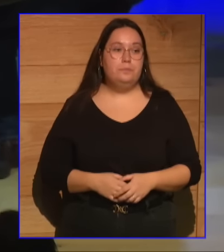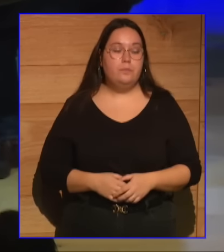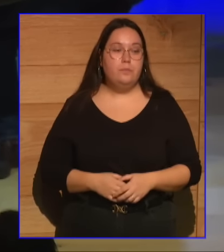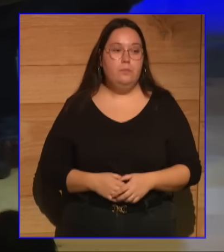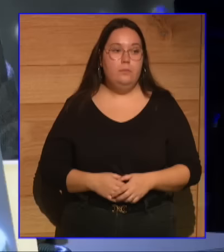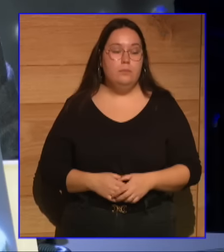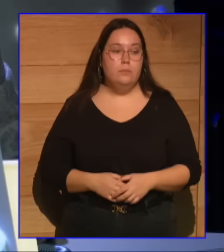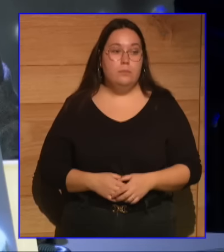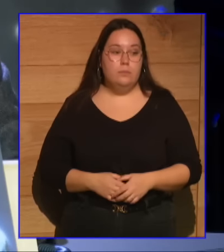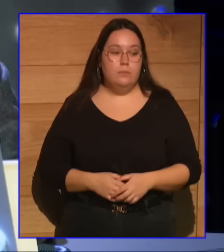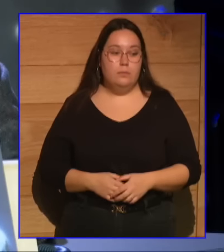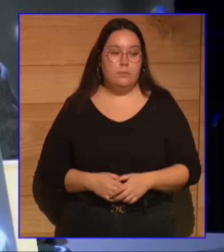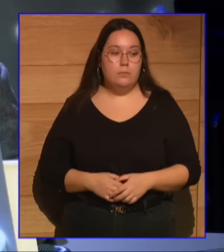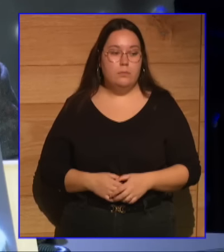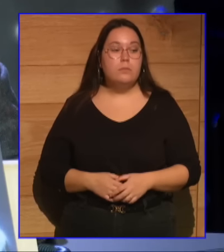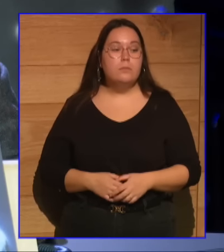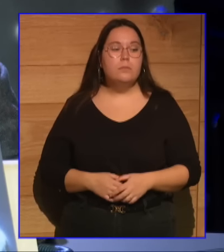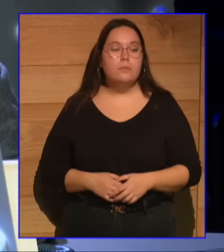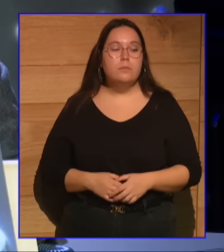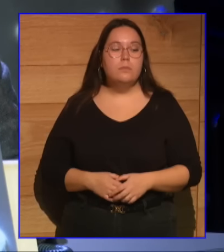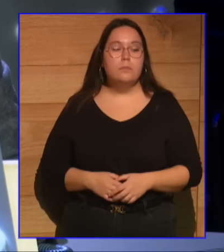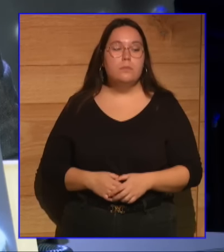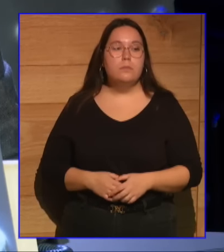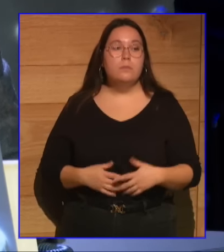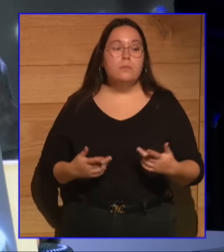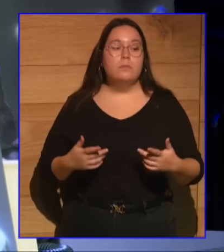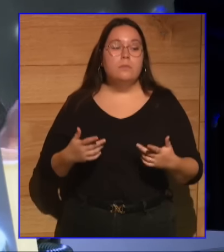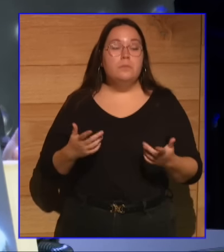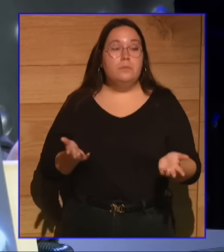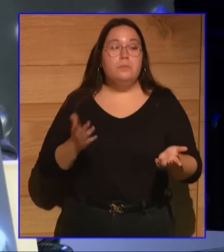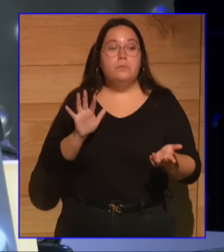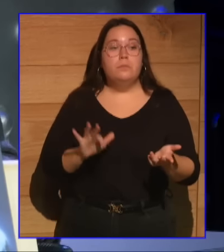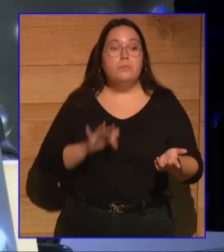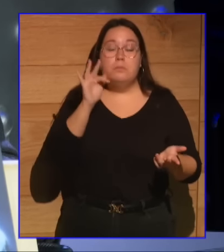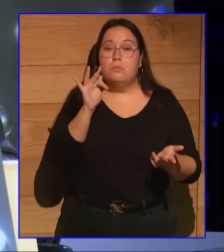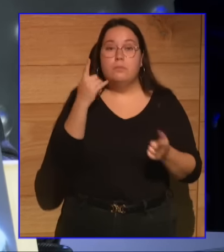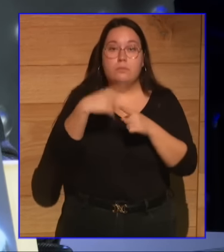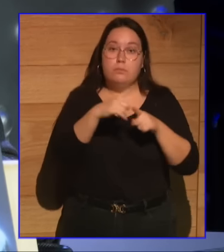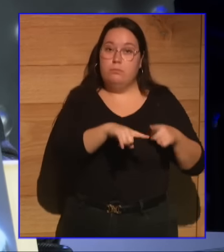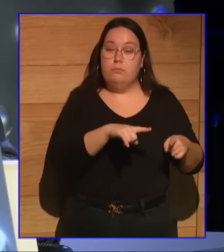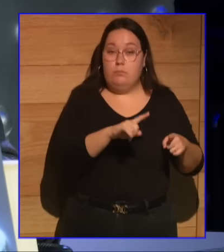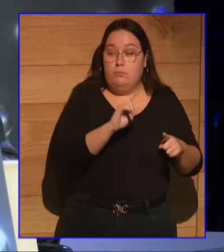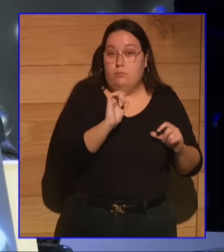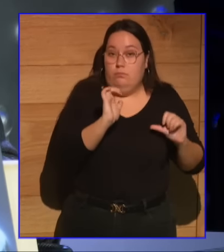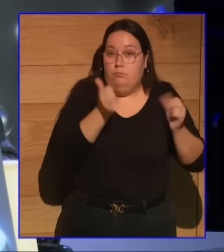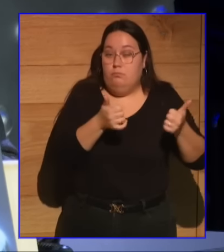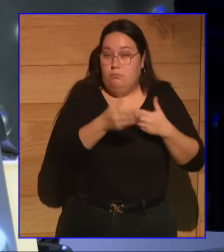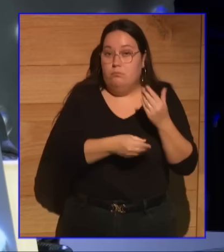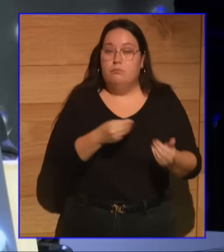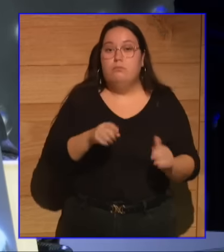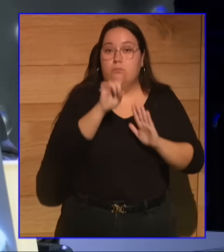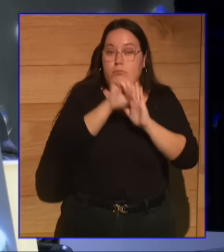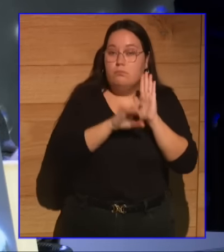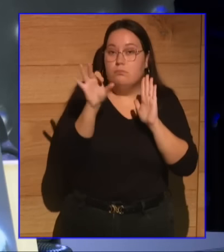ese sentido, sea el cine. Uh-huh. Y además son armas que pone en marcha en la lista de Schindler. Es decir, hay